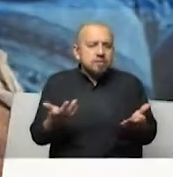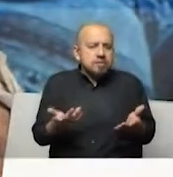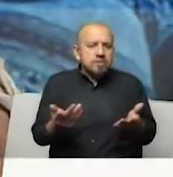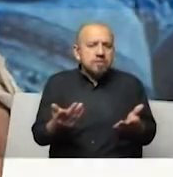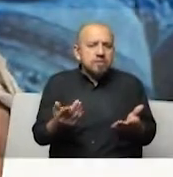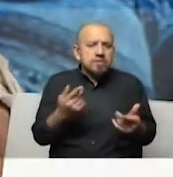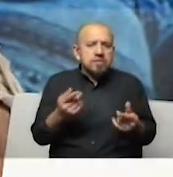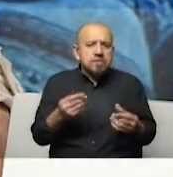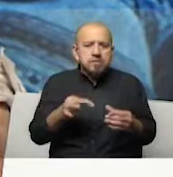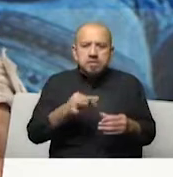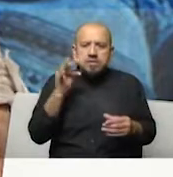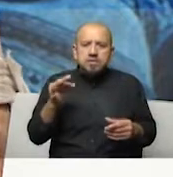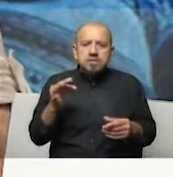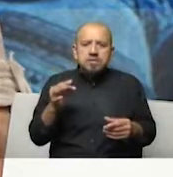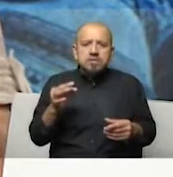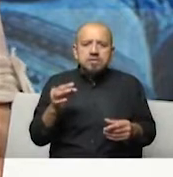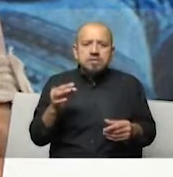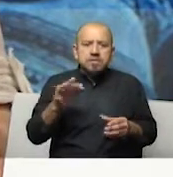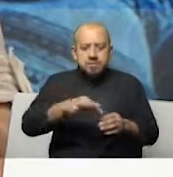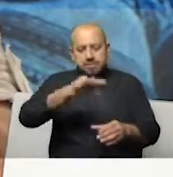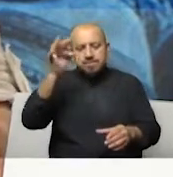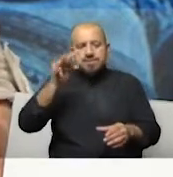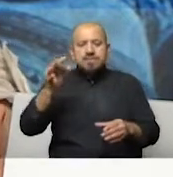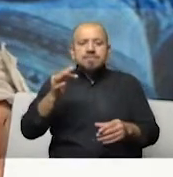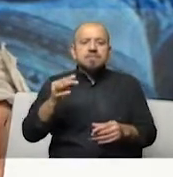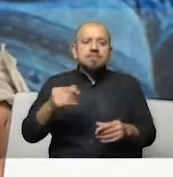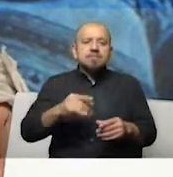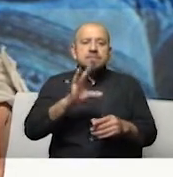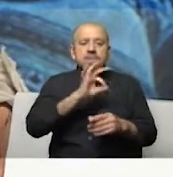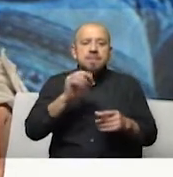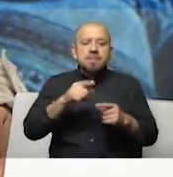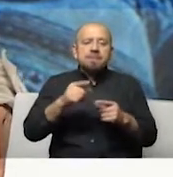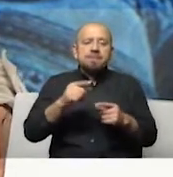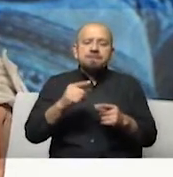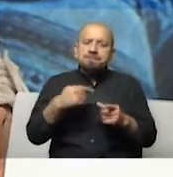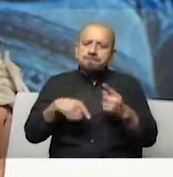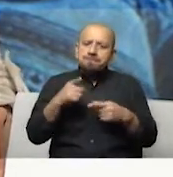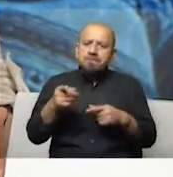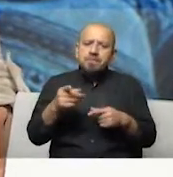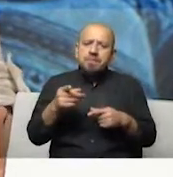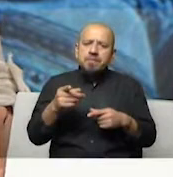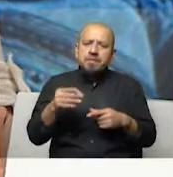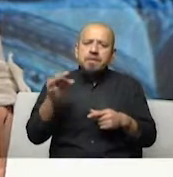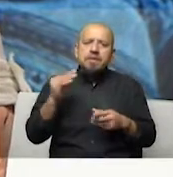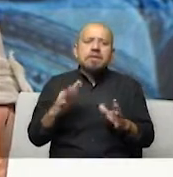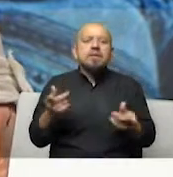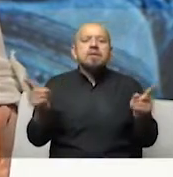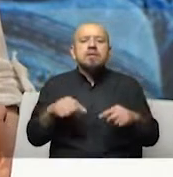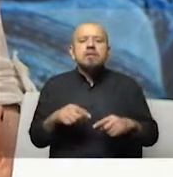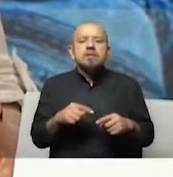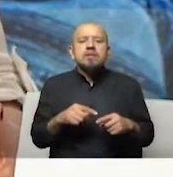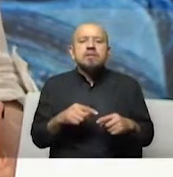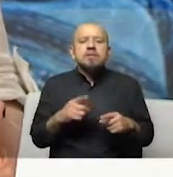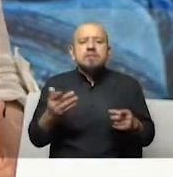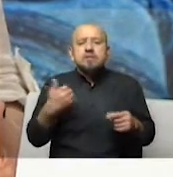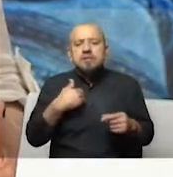sabe nada saque Entonces ella sacaba una una 500 plantas y todas las conocía entonces él le decía Y entonces a que vino ella